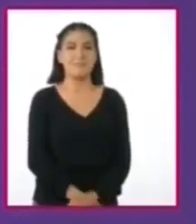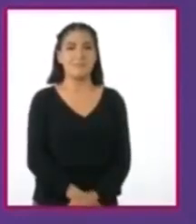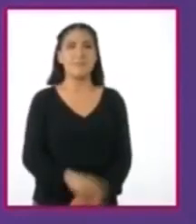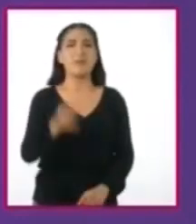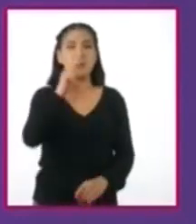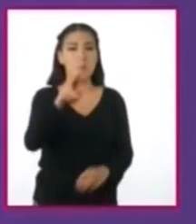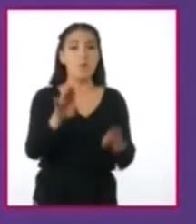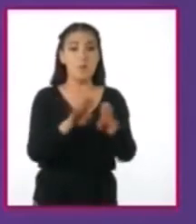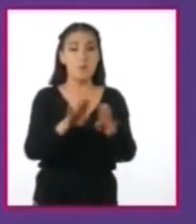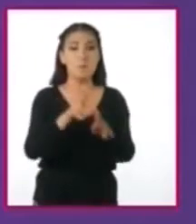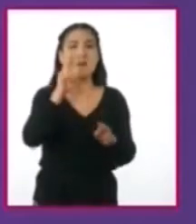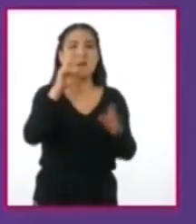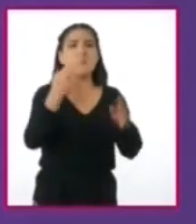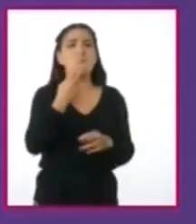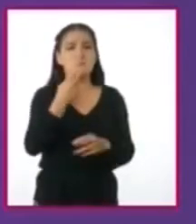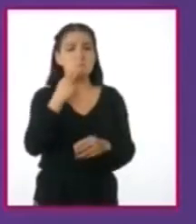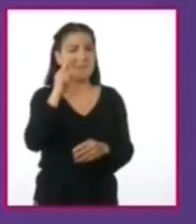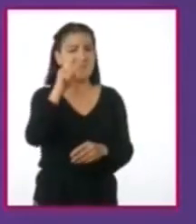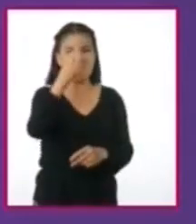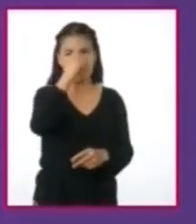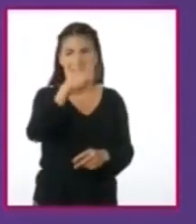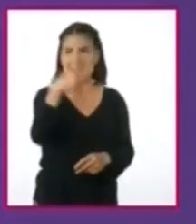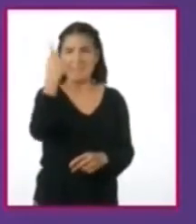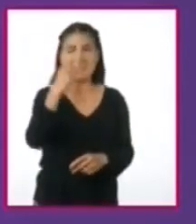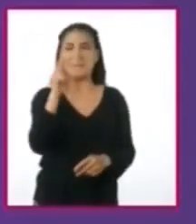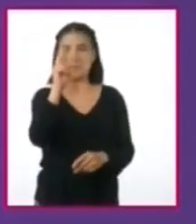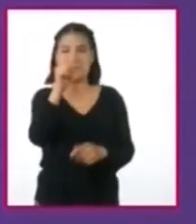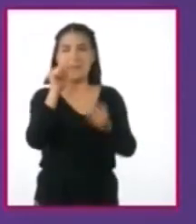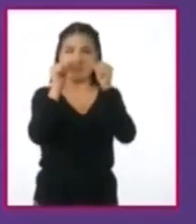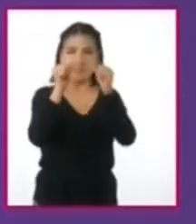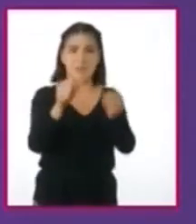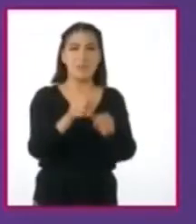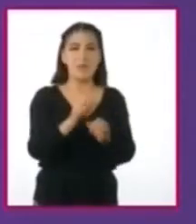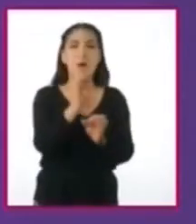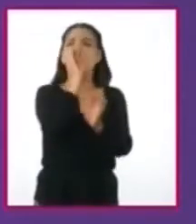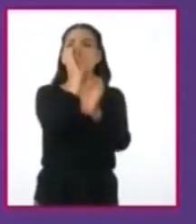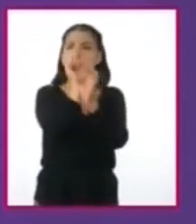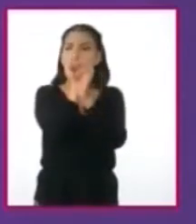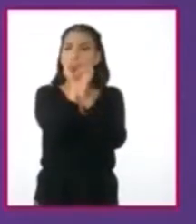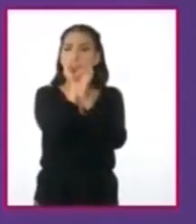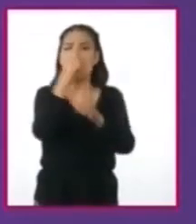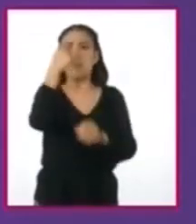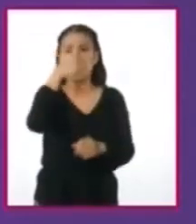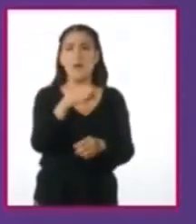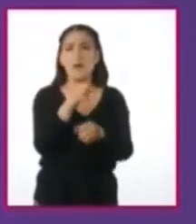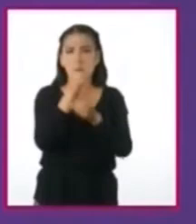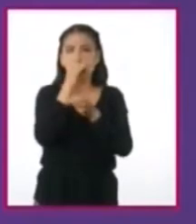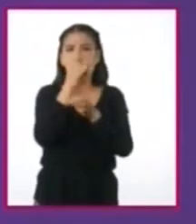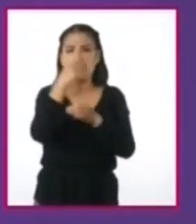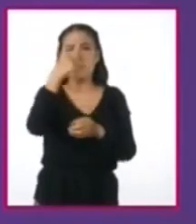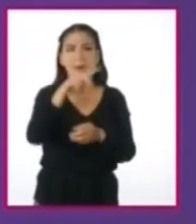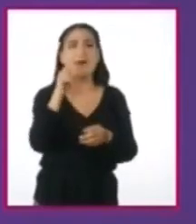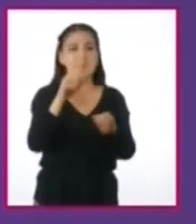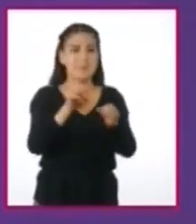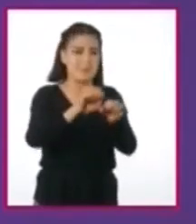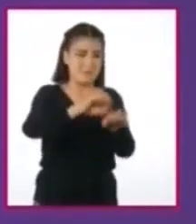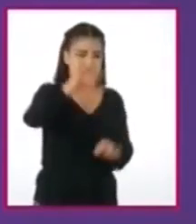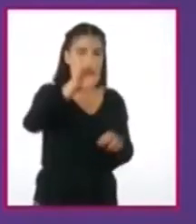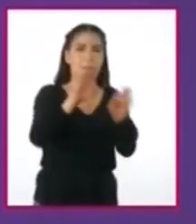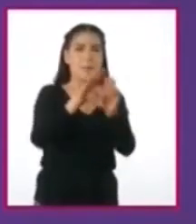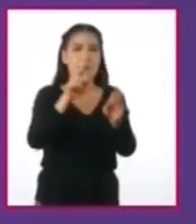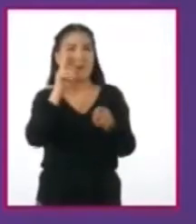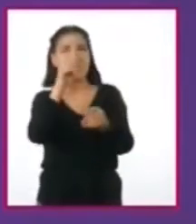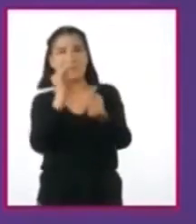Usar este aparato es muy sencillo. Observa. El popote sirve como mirilla. El hilo y la tuerca sirven como